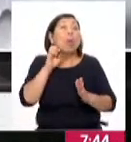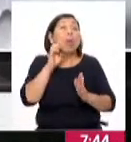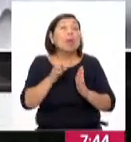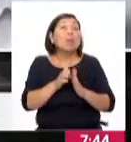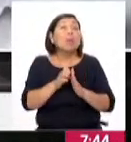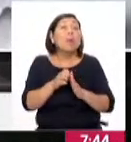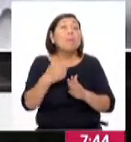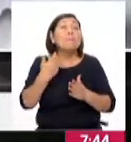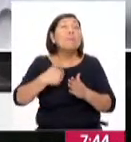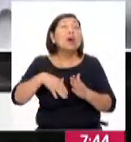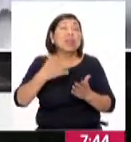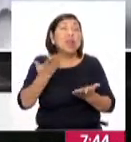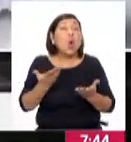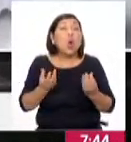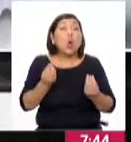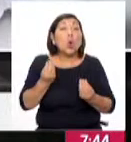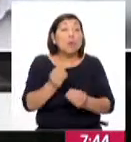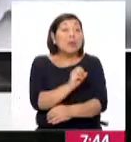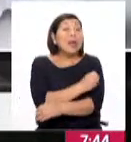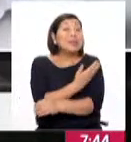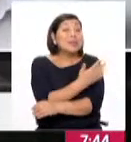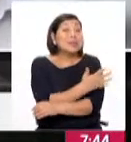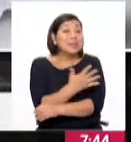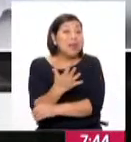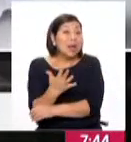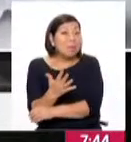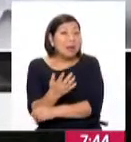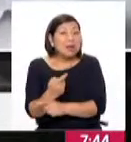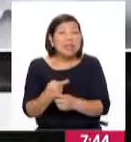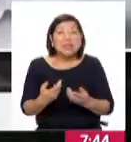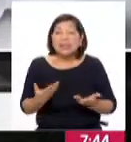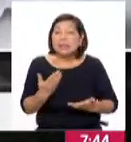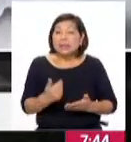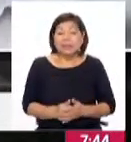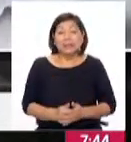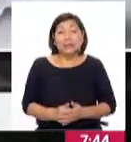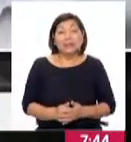la selva la selva es importante la selva